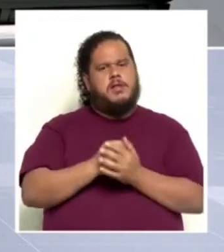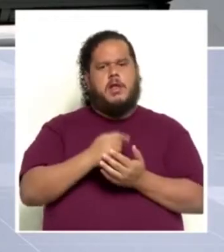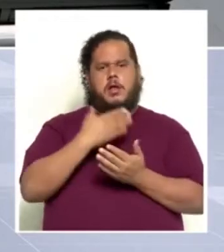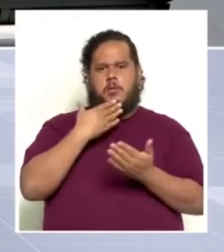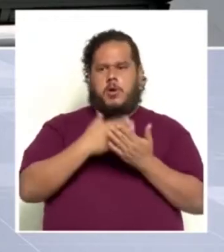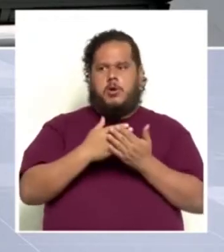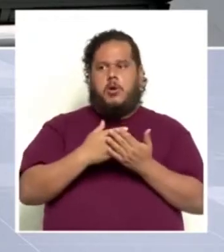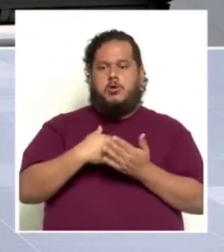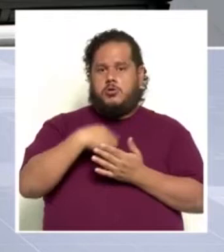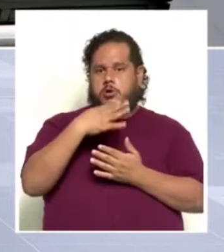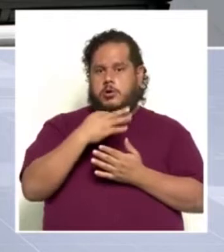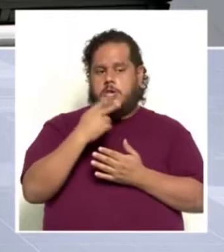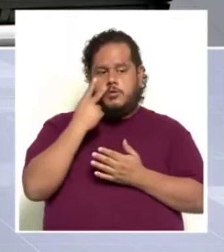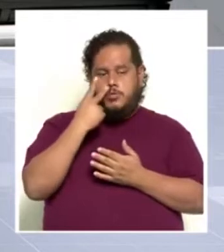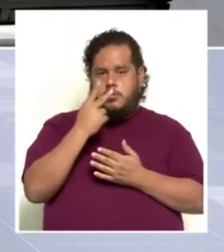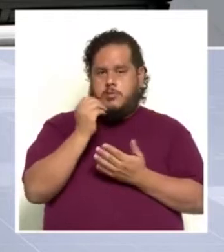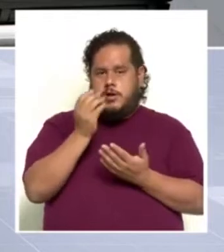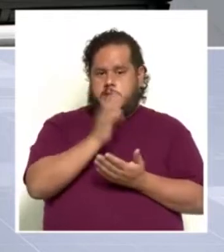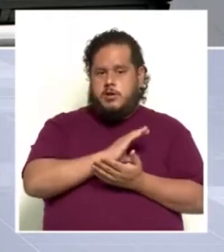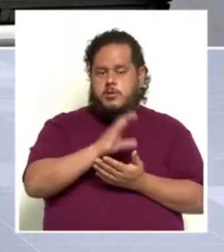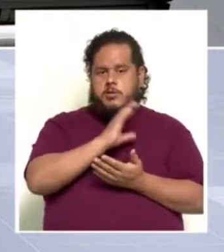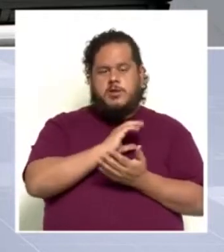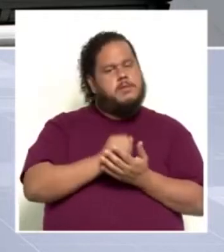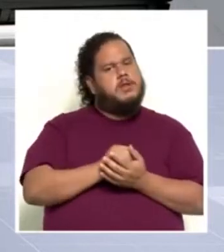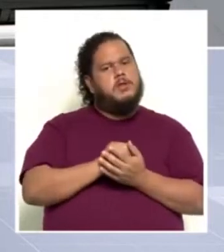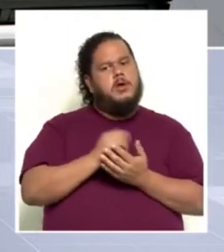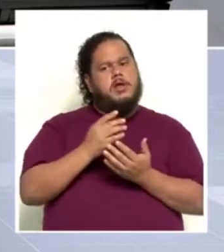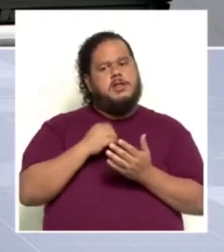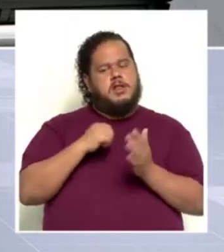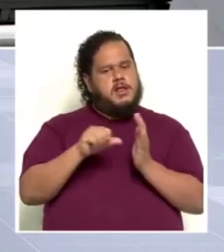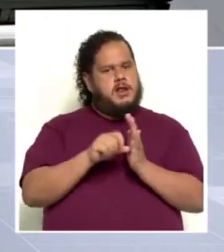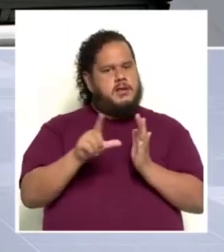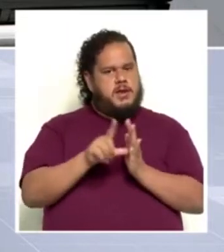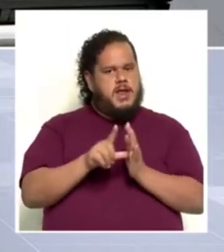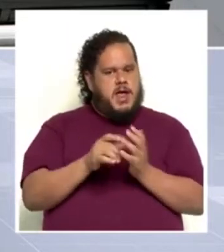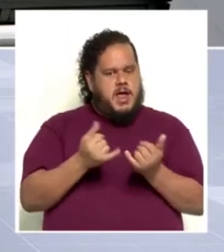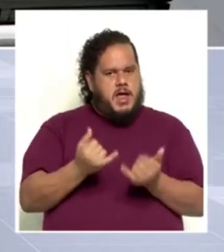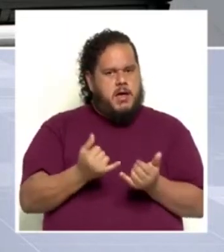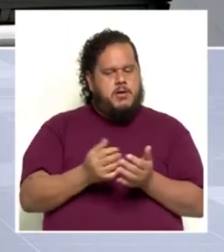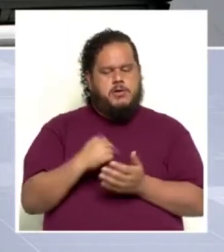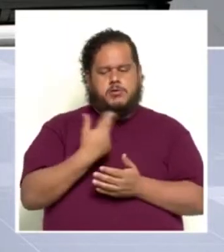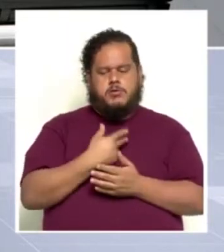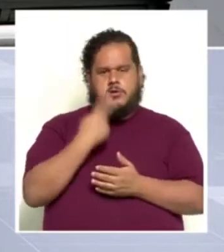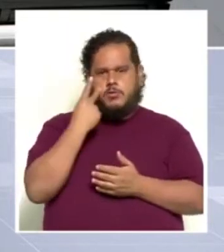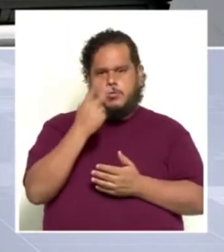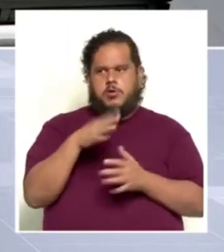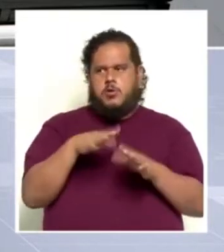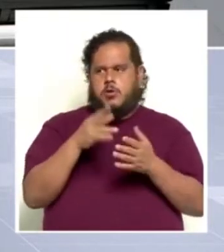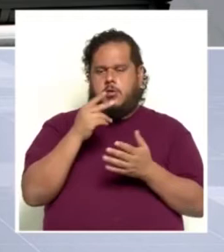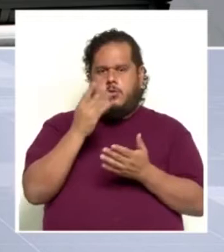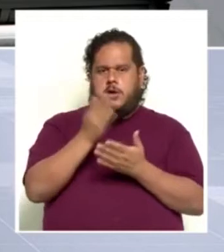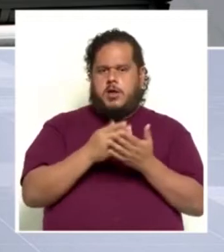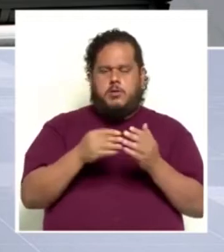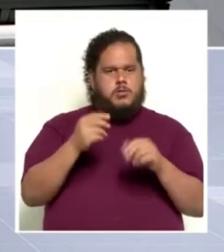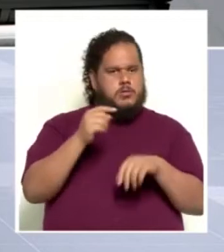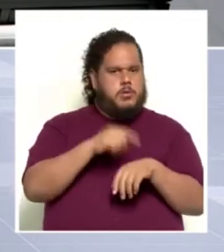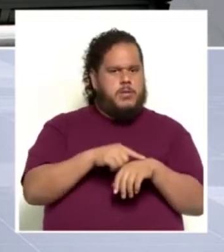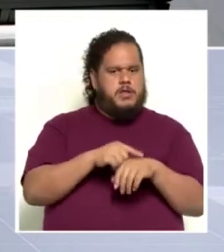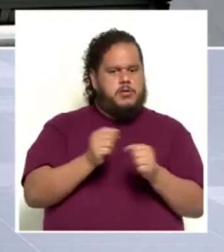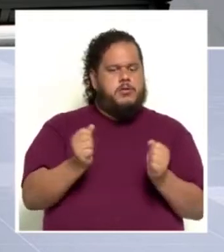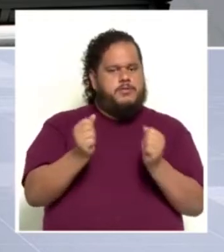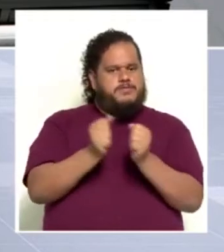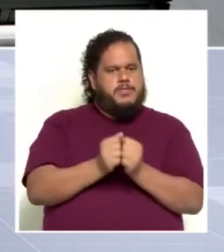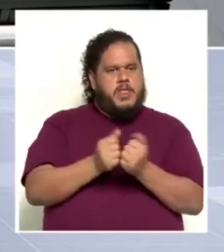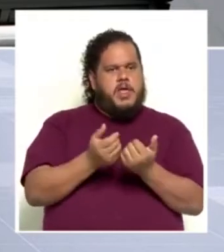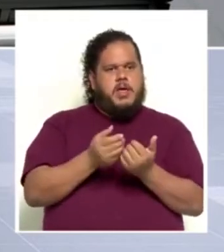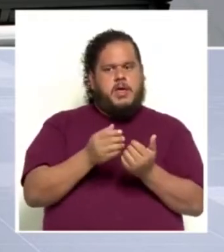es lo que hemos podido observar del comportamiento desde la Asamblea presente. Hemos visto cómo en algún momento se han conformado, también son los que,